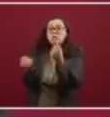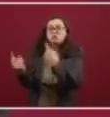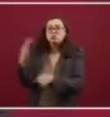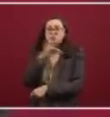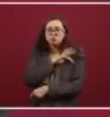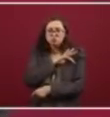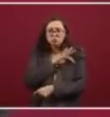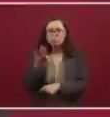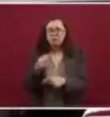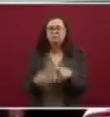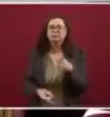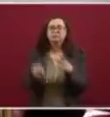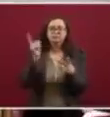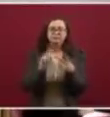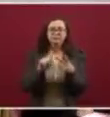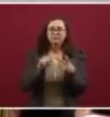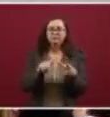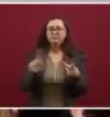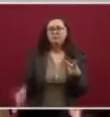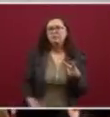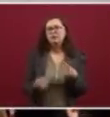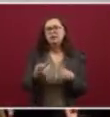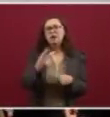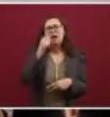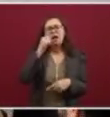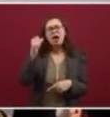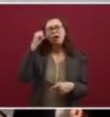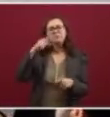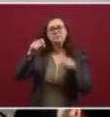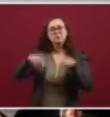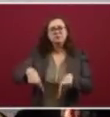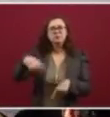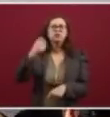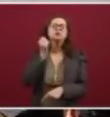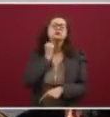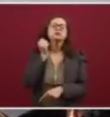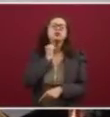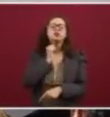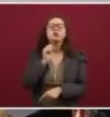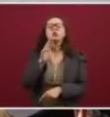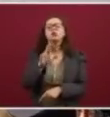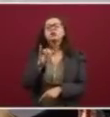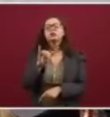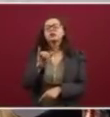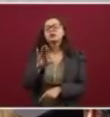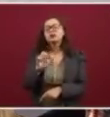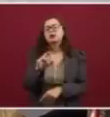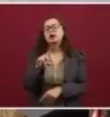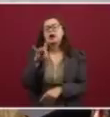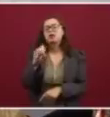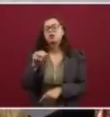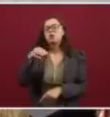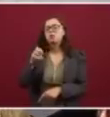segunda, señor, ayer se entrevistó aquí también al senador Ricardo Monreal y él hacía una